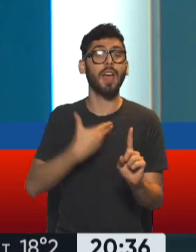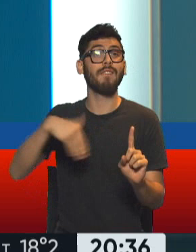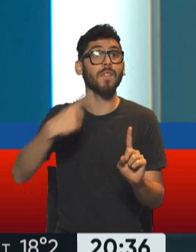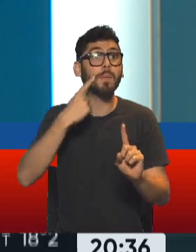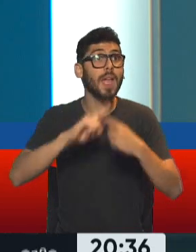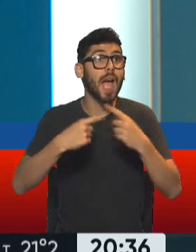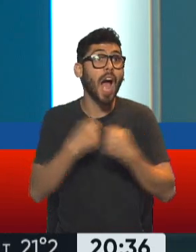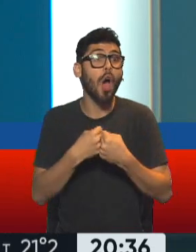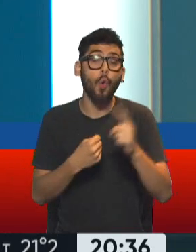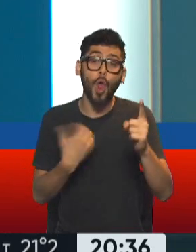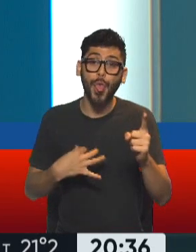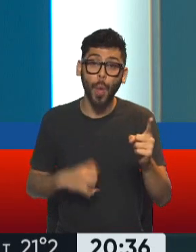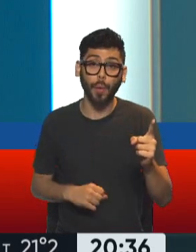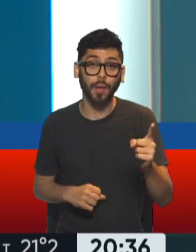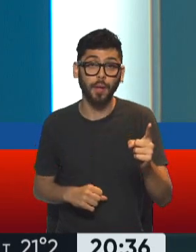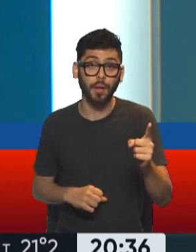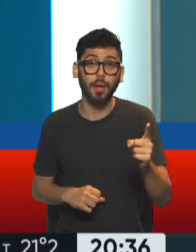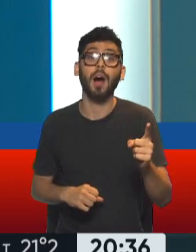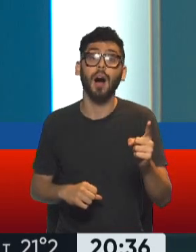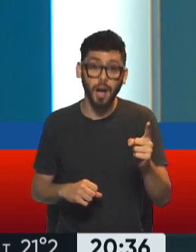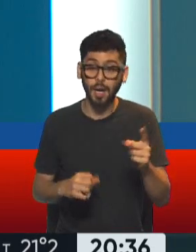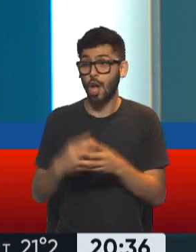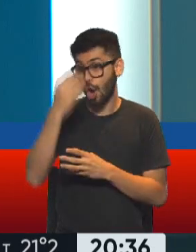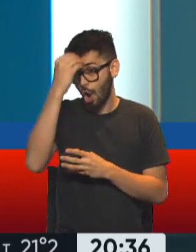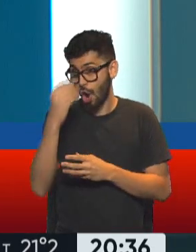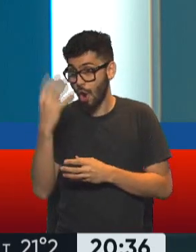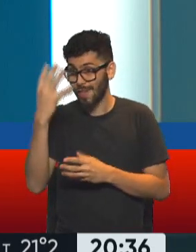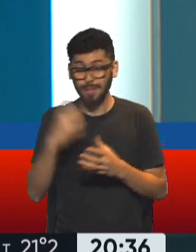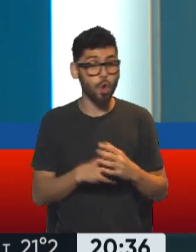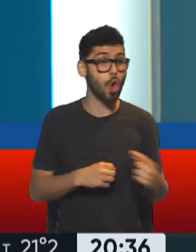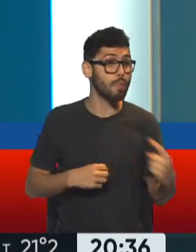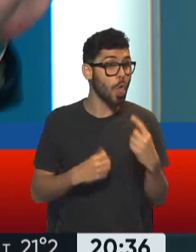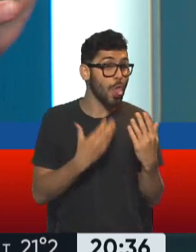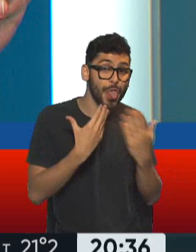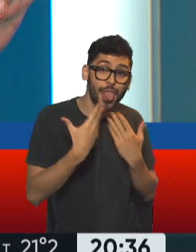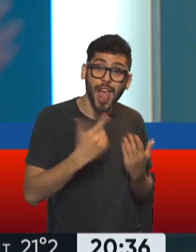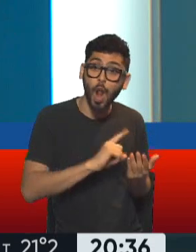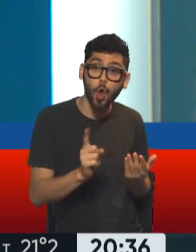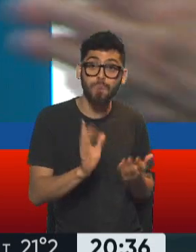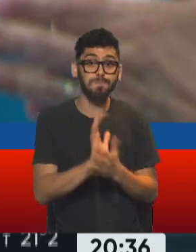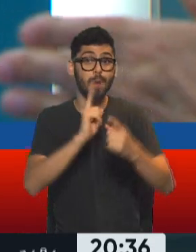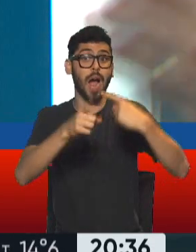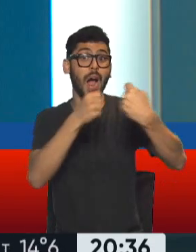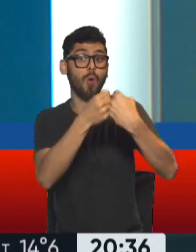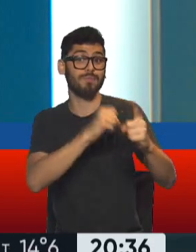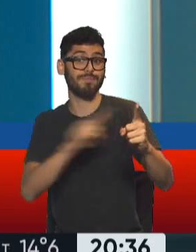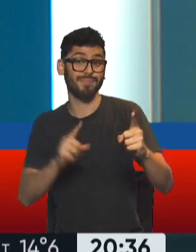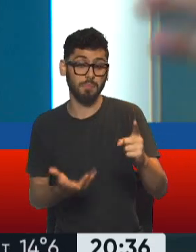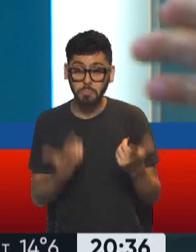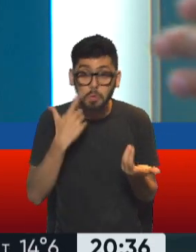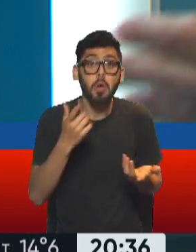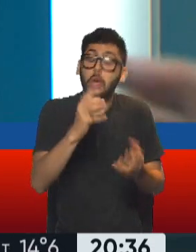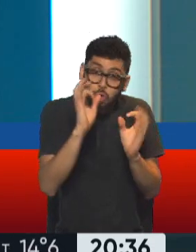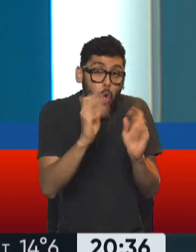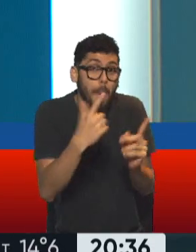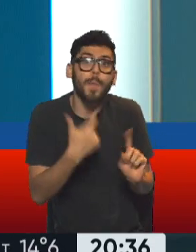y si no hay diálogo entre el oficialismo y la oposición no hay acuerdo hoy de acuerdo pero lo acaba de escuchar la resta hace